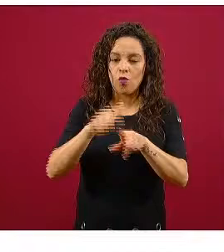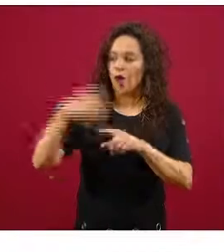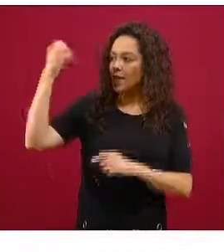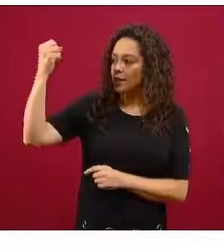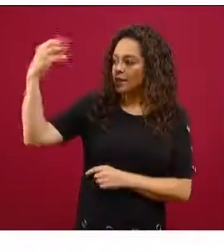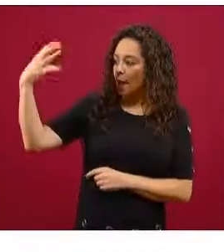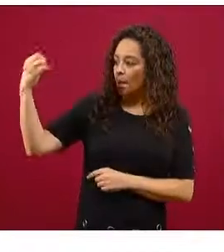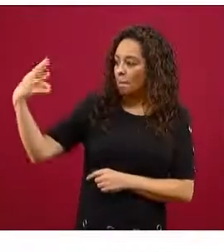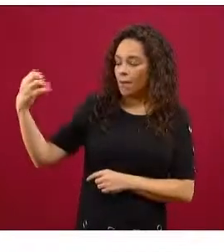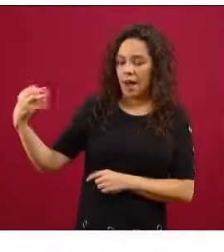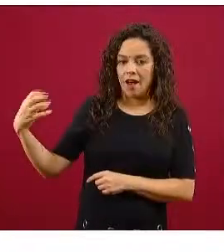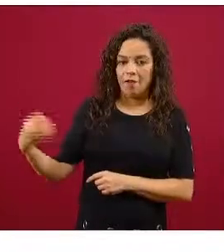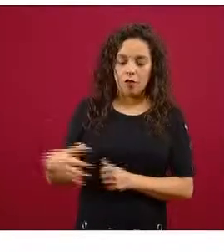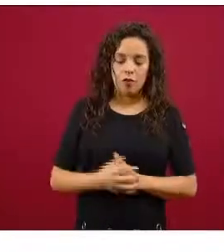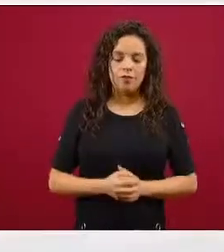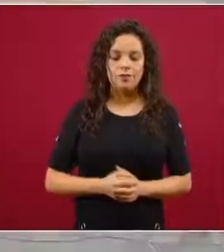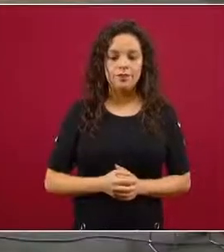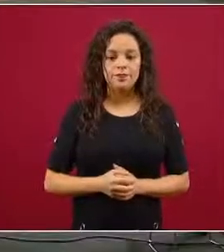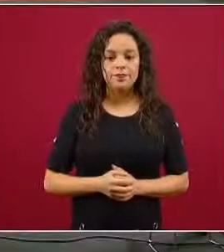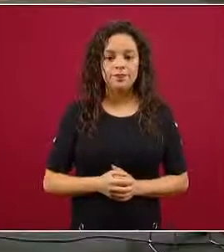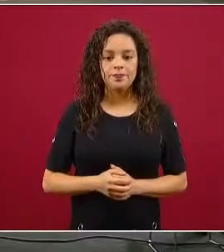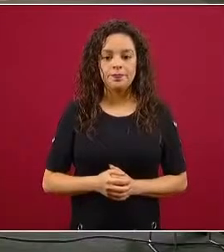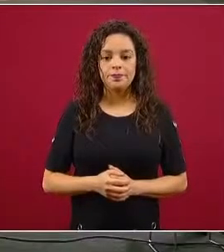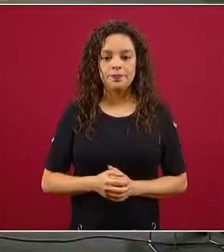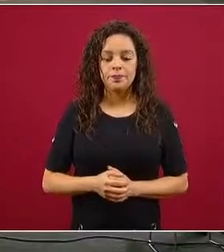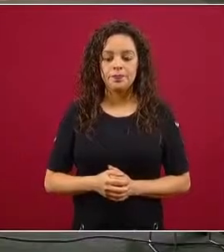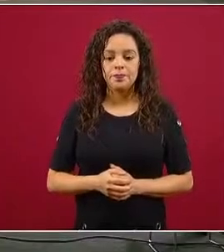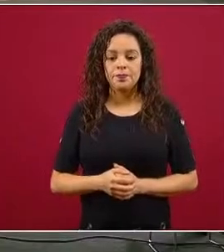se ha dispuesto. La que sigue, por favor.